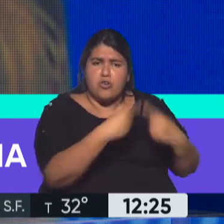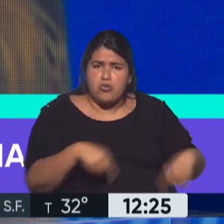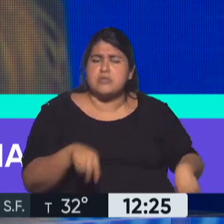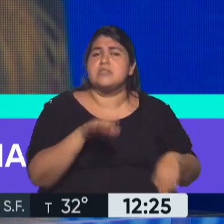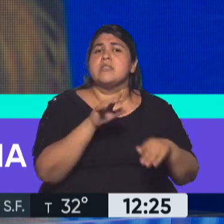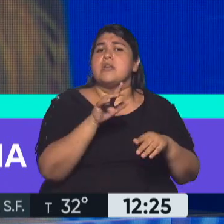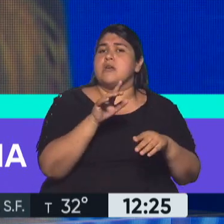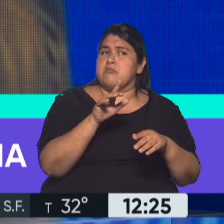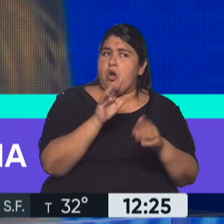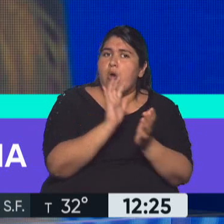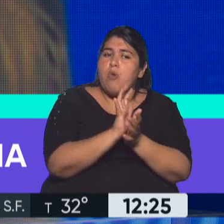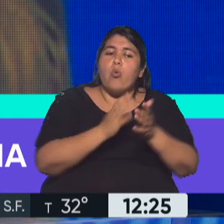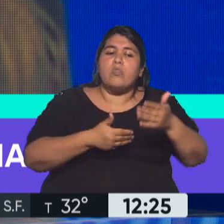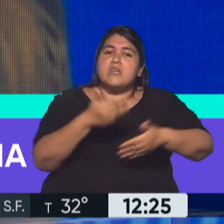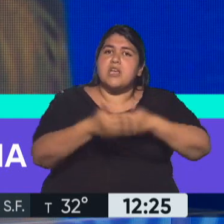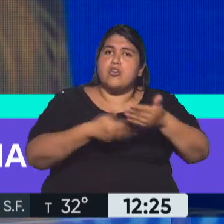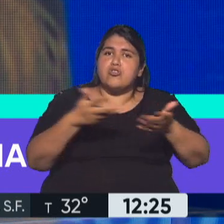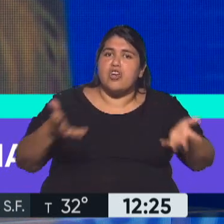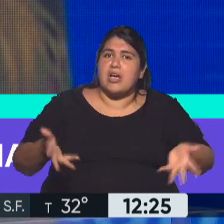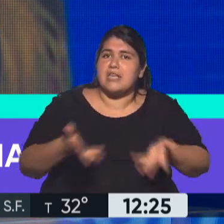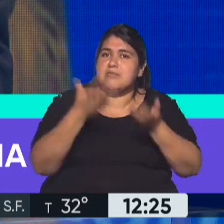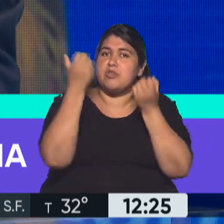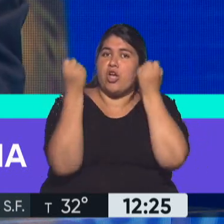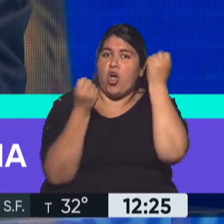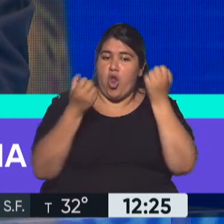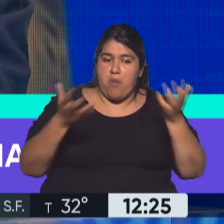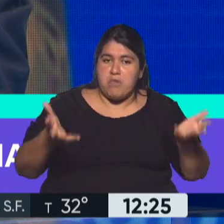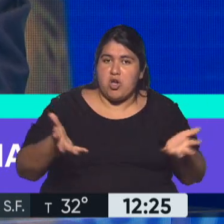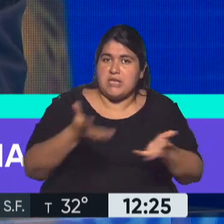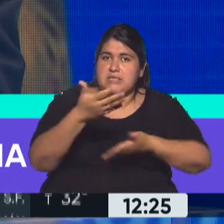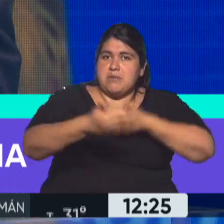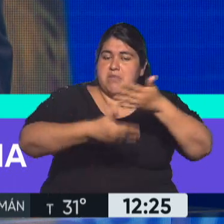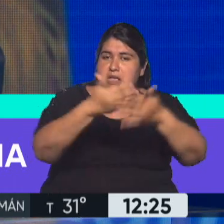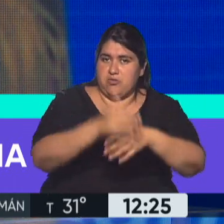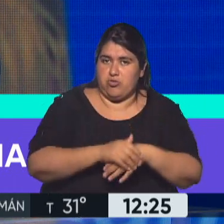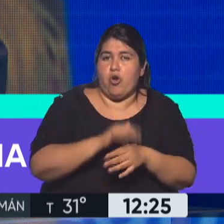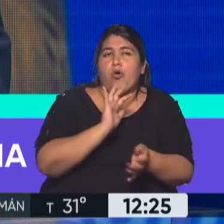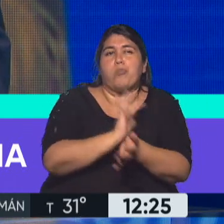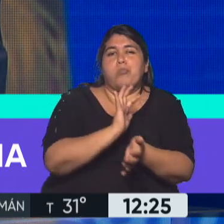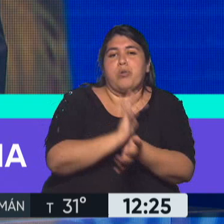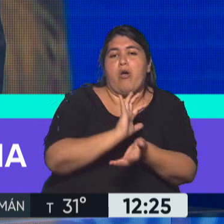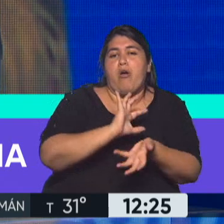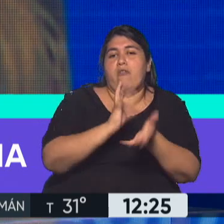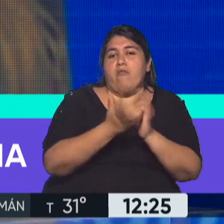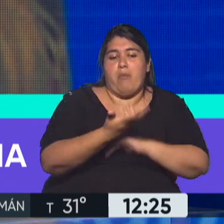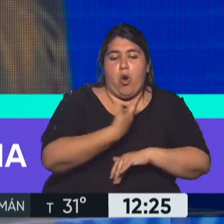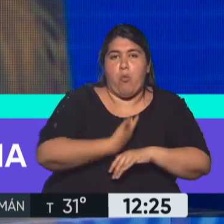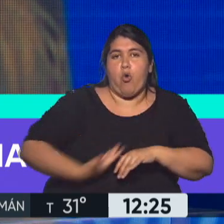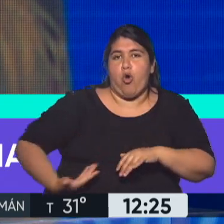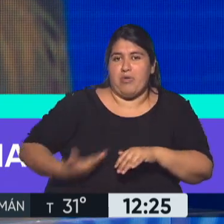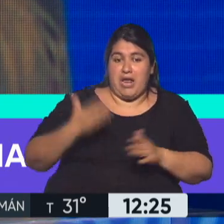un desarrollo y crecimiento económico en lo que él mismo señaló como la segunda etapa de su gobierno. Digamos, él marcó